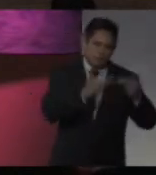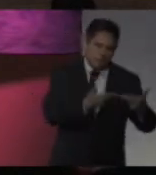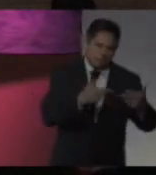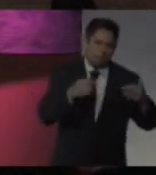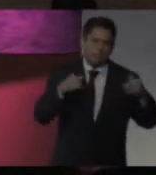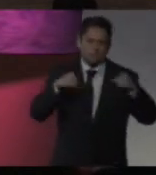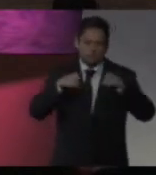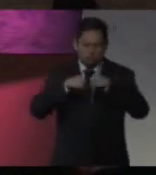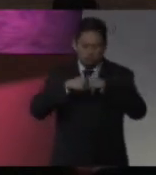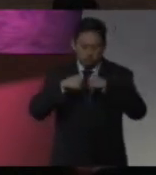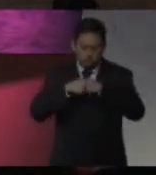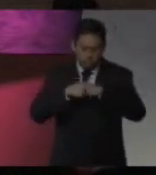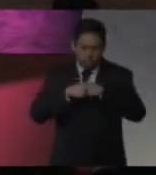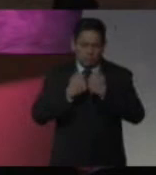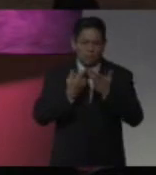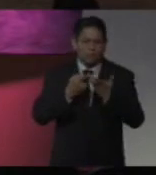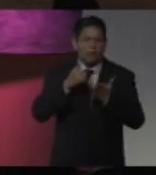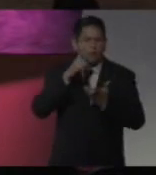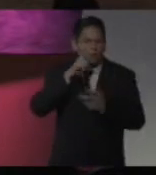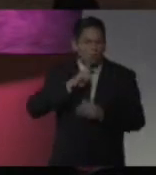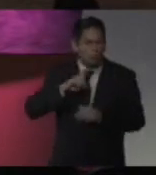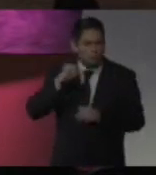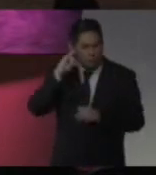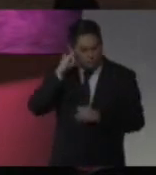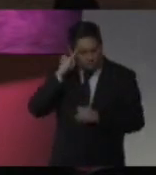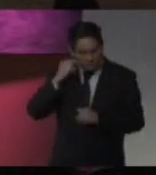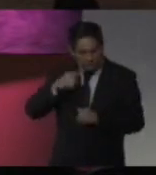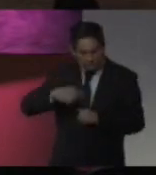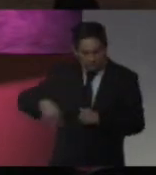frontera, las mujeres indígenas,